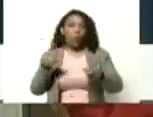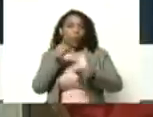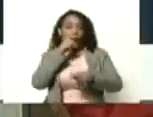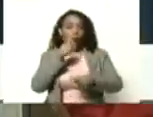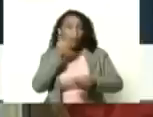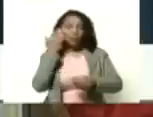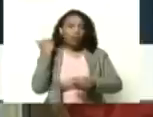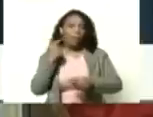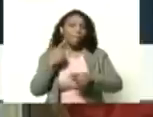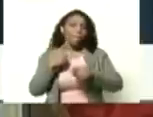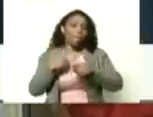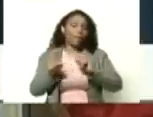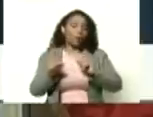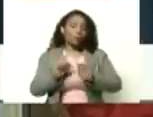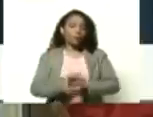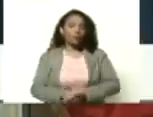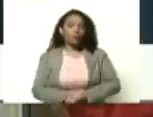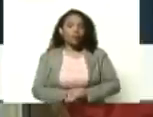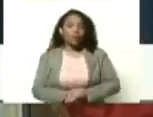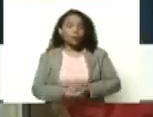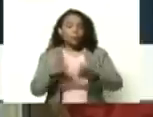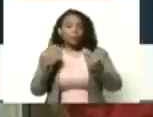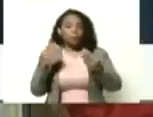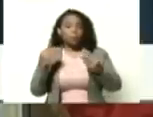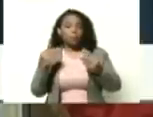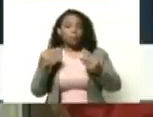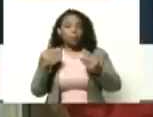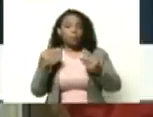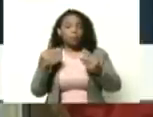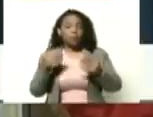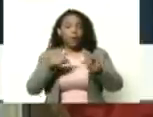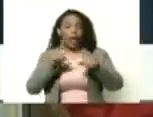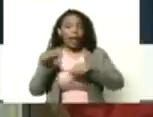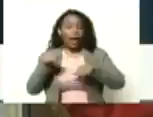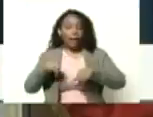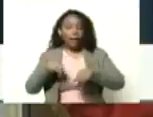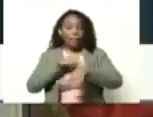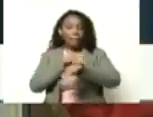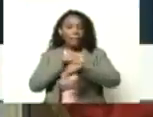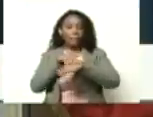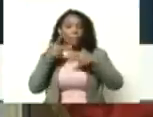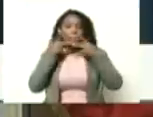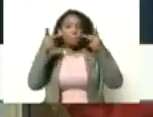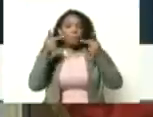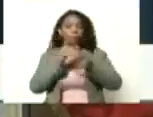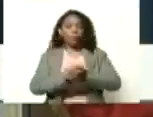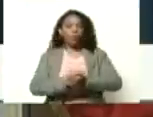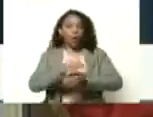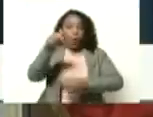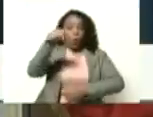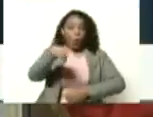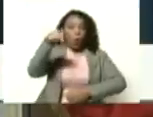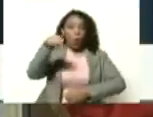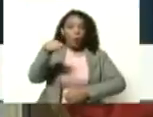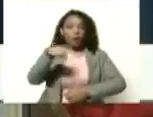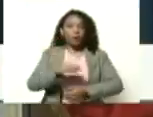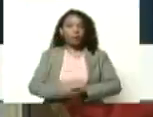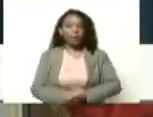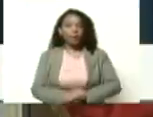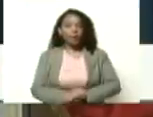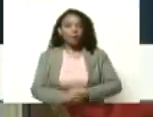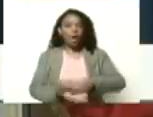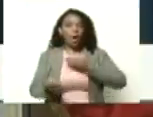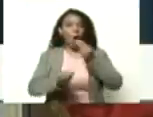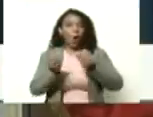por lo tanto apenas este ministerio público que hoy como